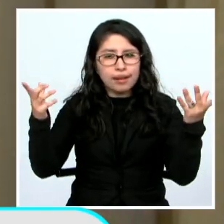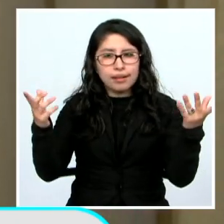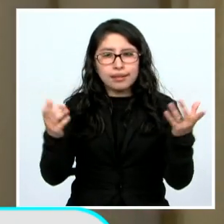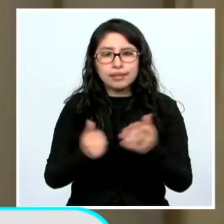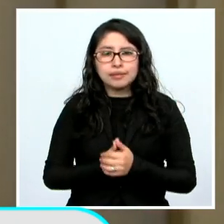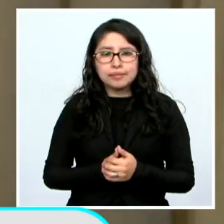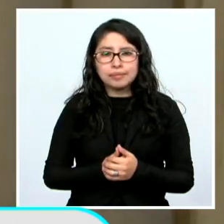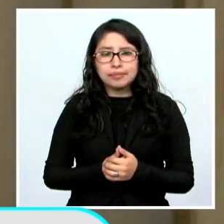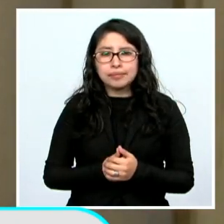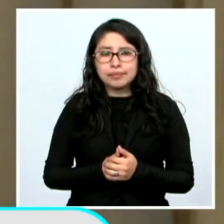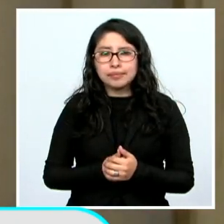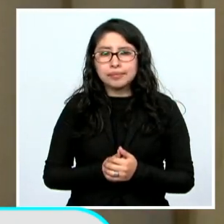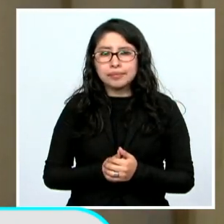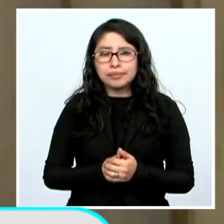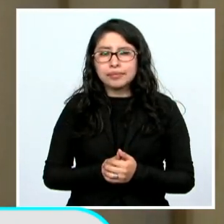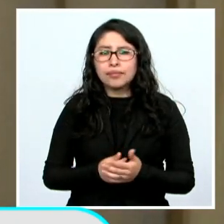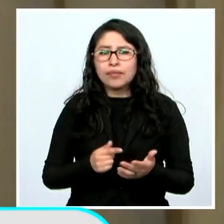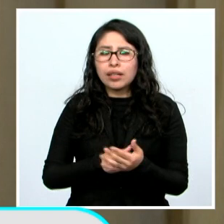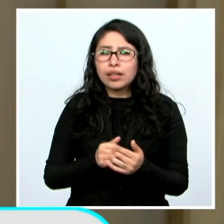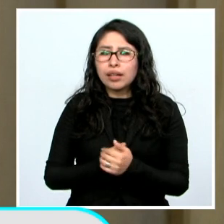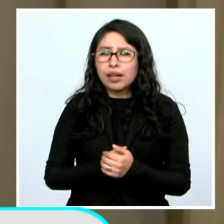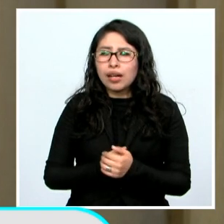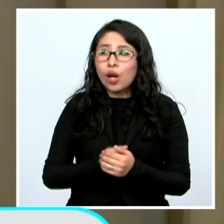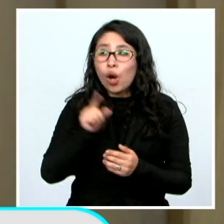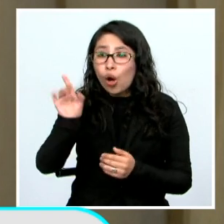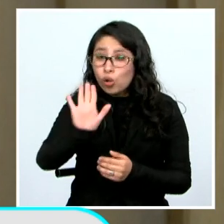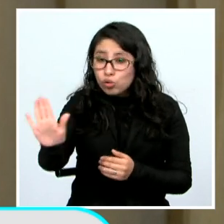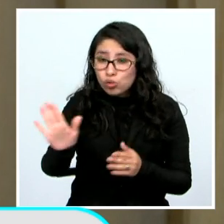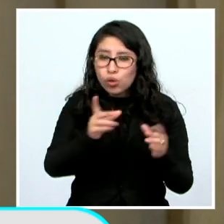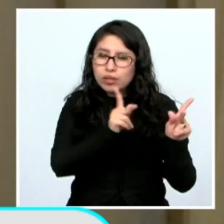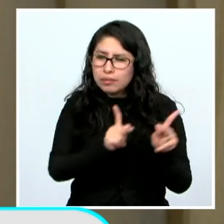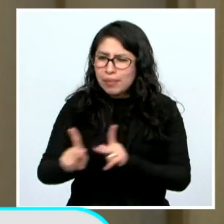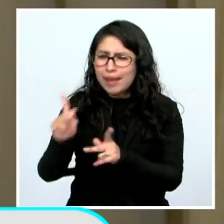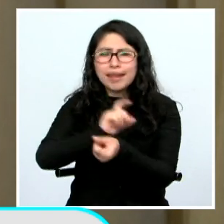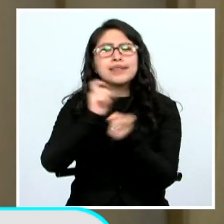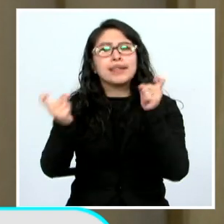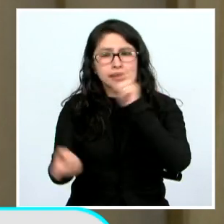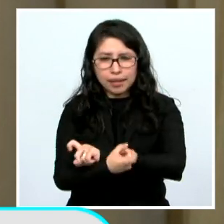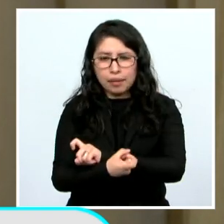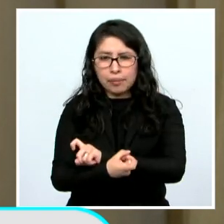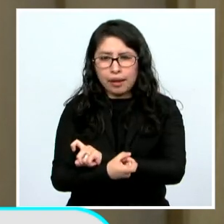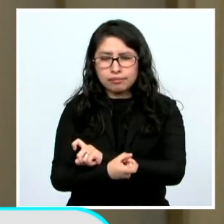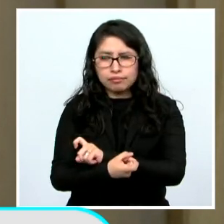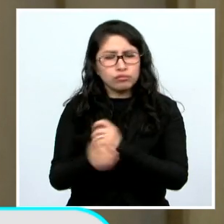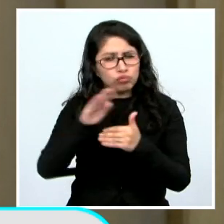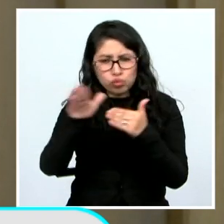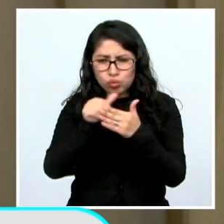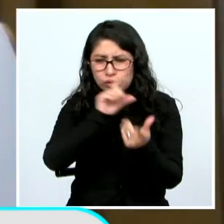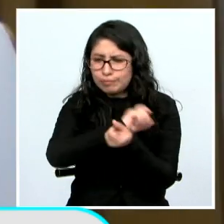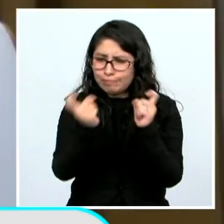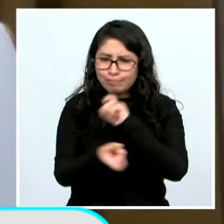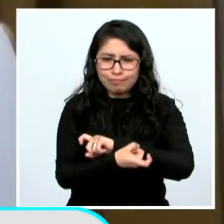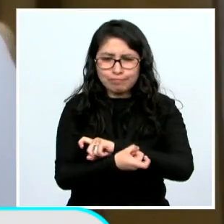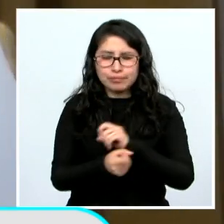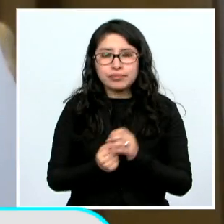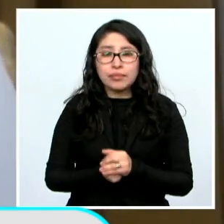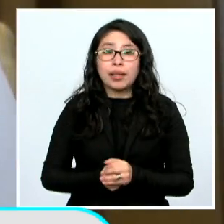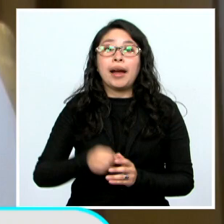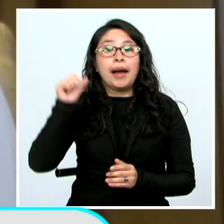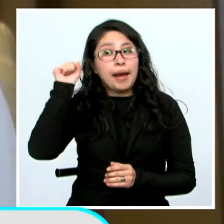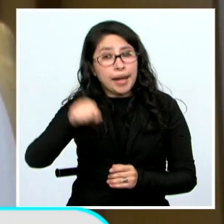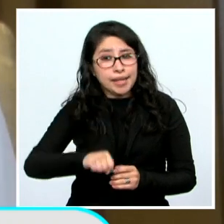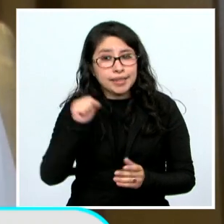demás. ¿Ha cambiado esto sus planes drásticamente dentro del ejercicio del gobierno? Evidentemente,